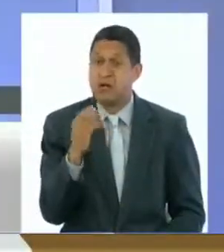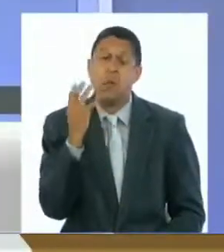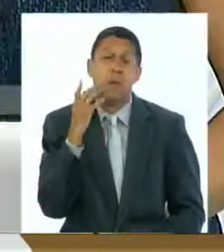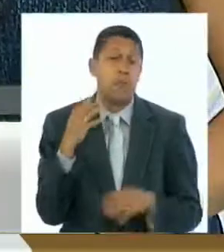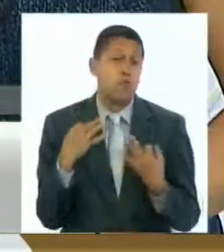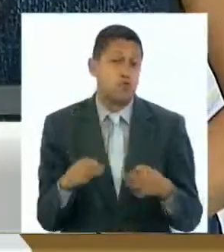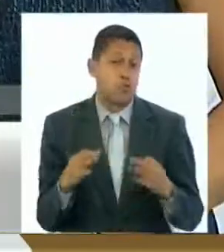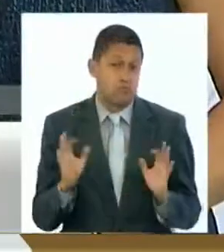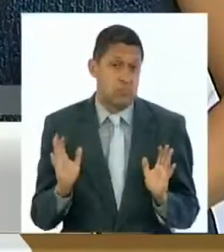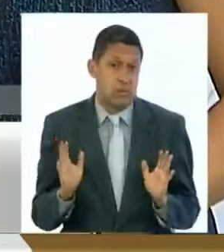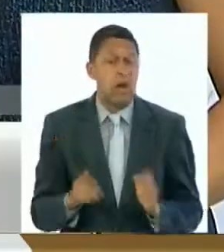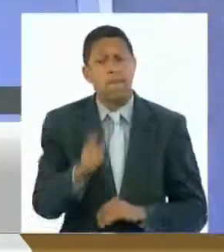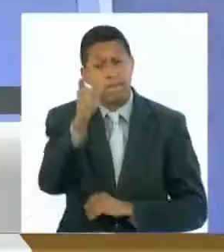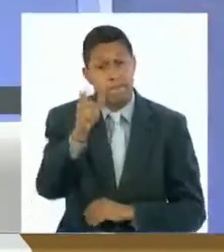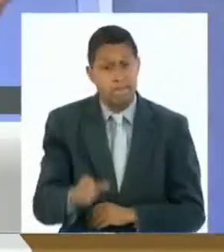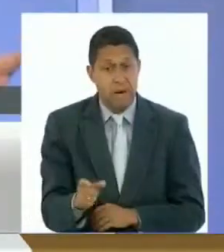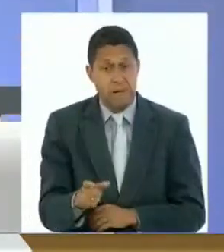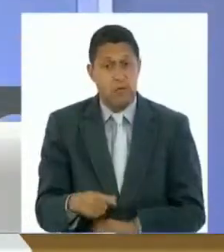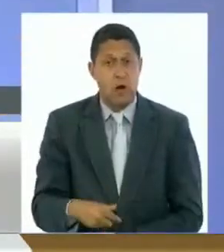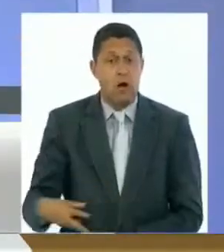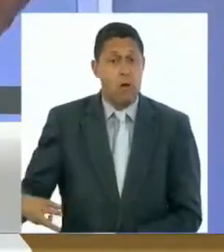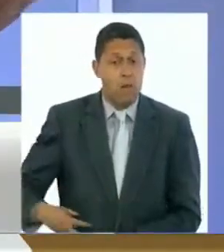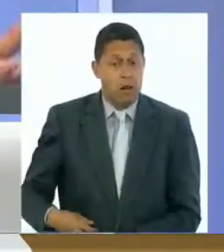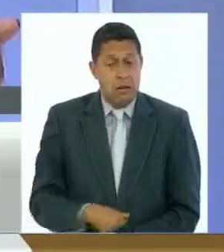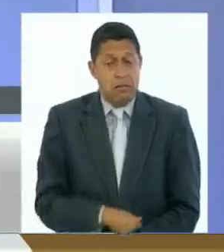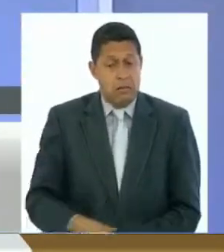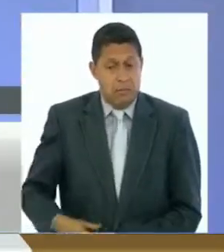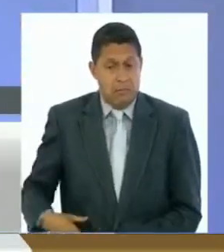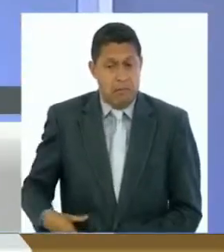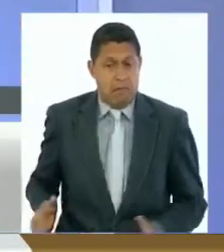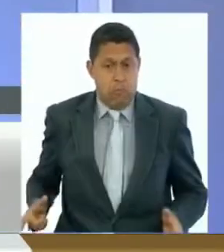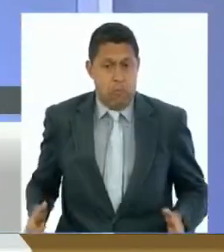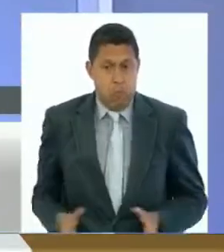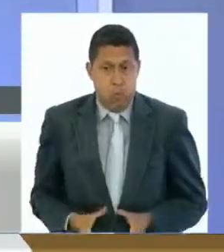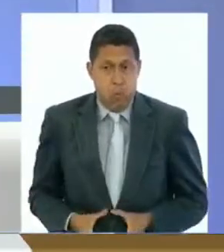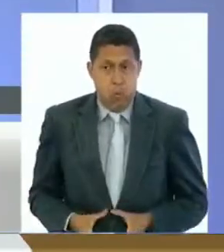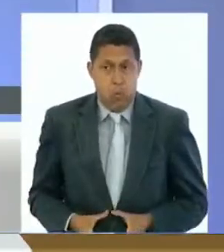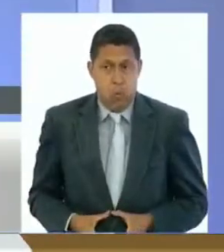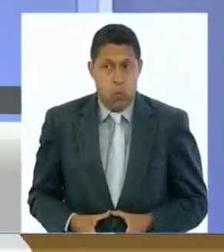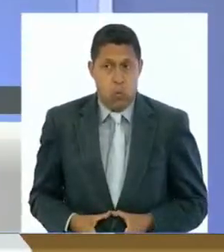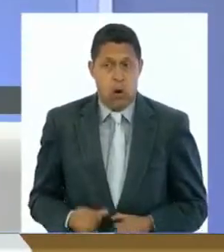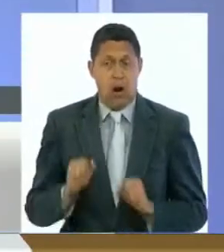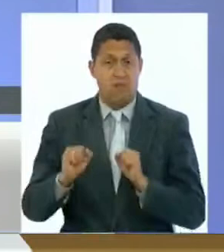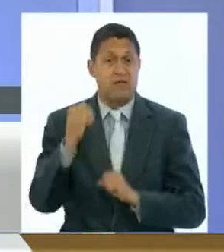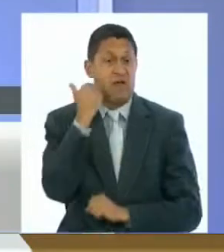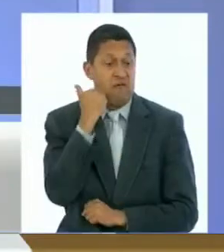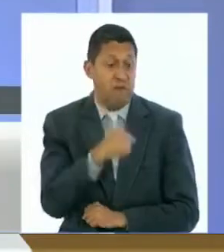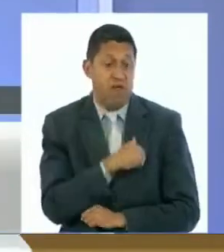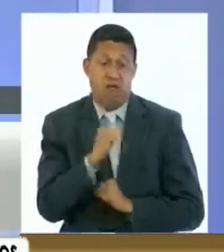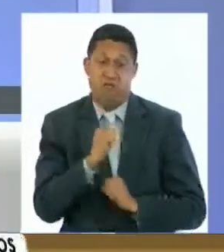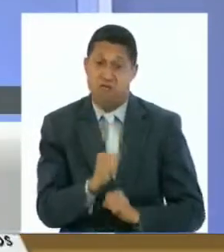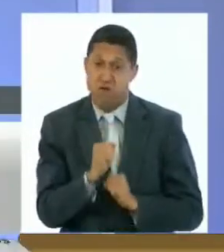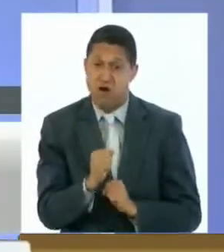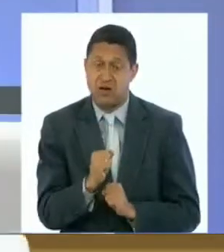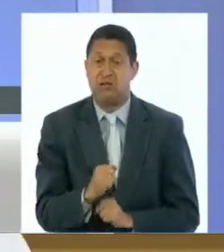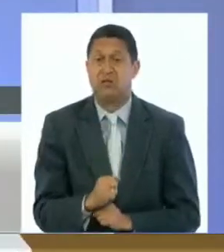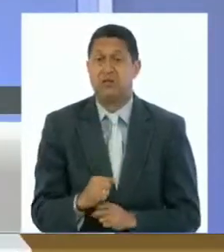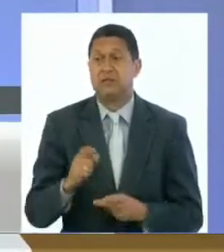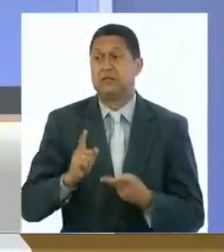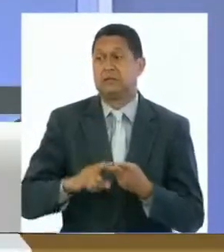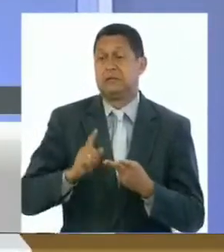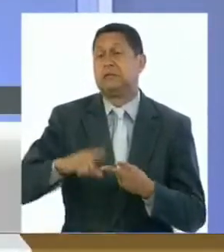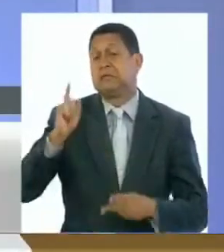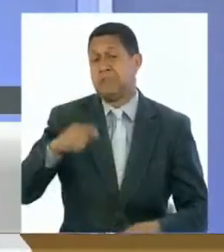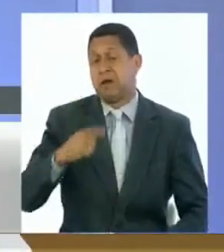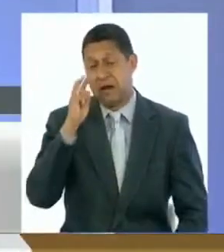normalmente las personas que se realizan este tipo de intervención también, además de evitar estas enfermedades crónicas asociadas al sobrepeso, también